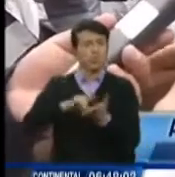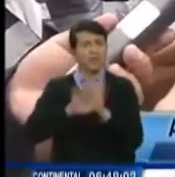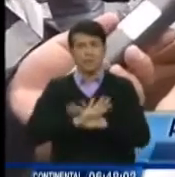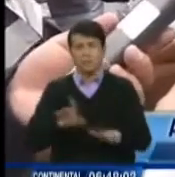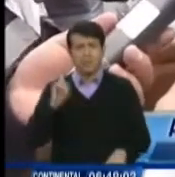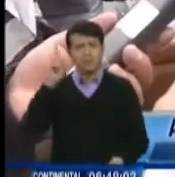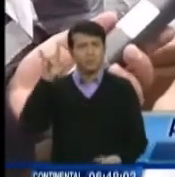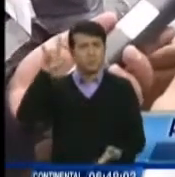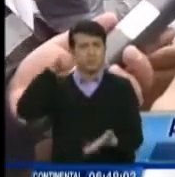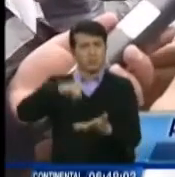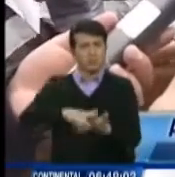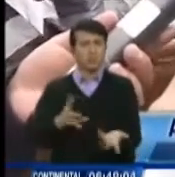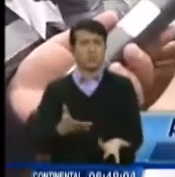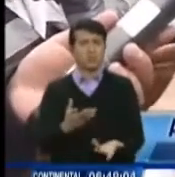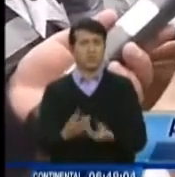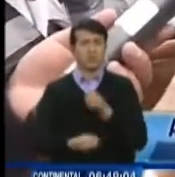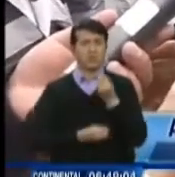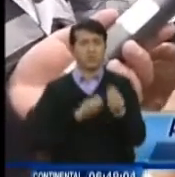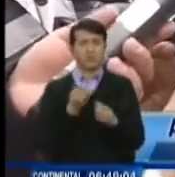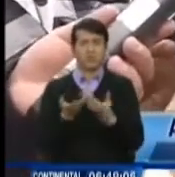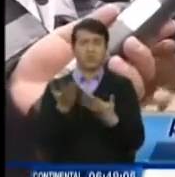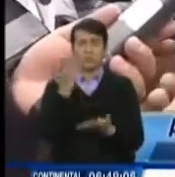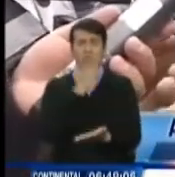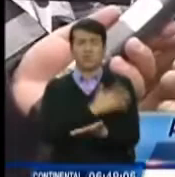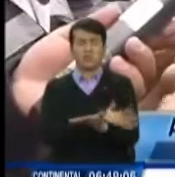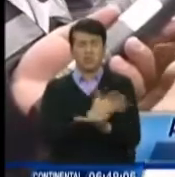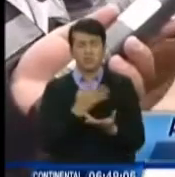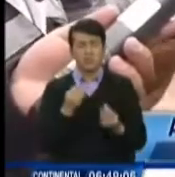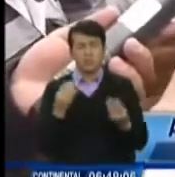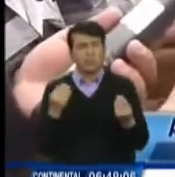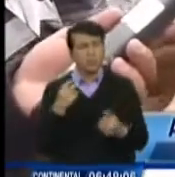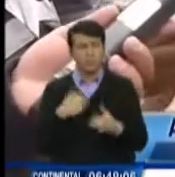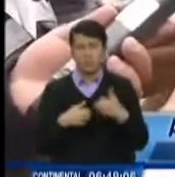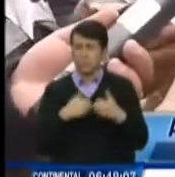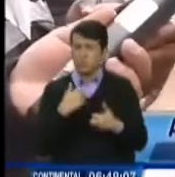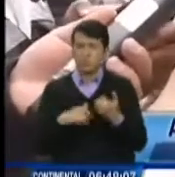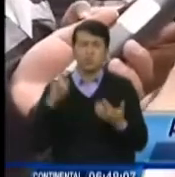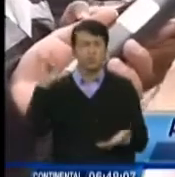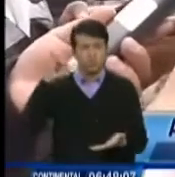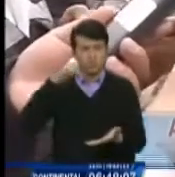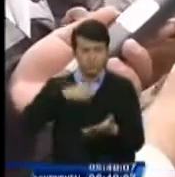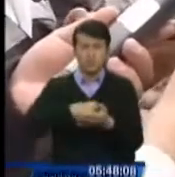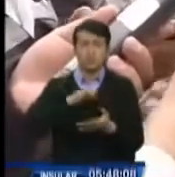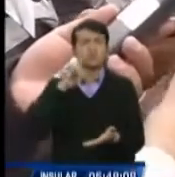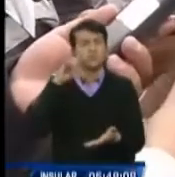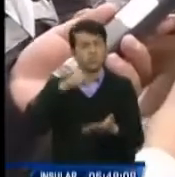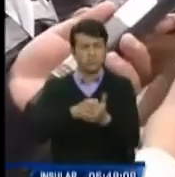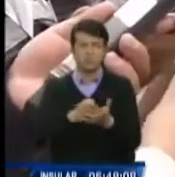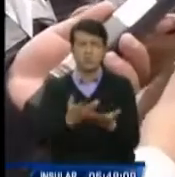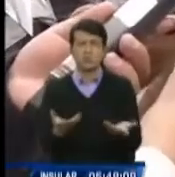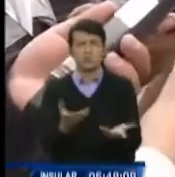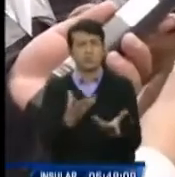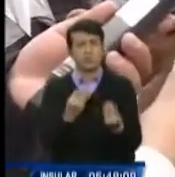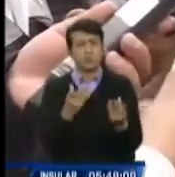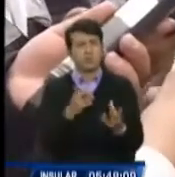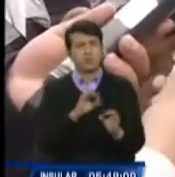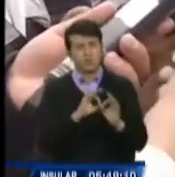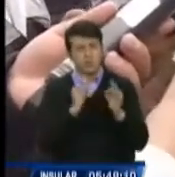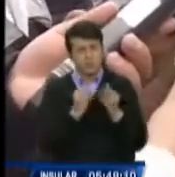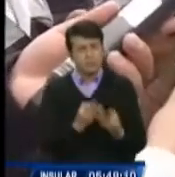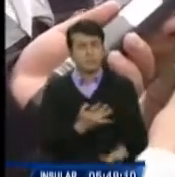eso. Y lo que hemos tenido en cantón Taisha, muchos accidentes aéreos y nuestros seres queridos